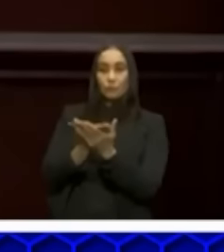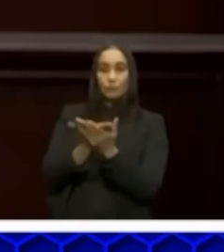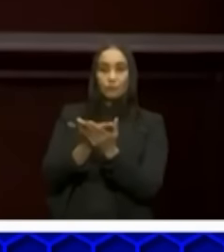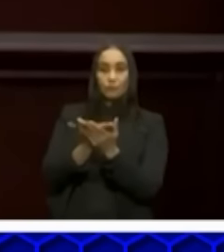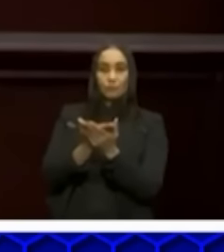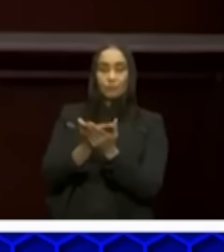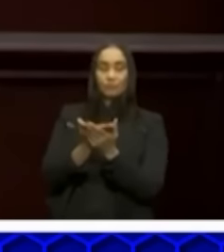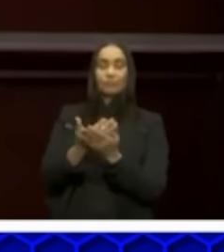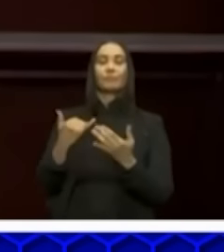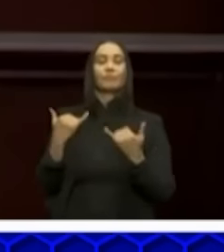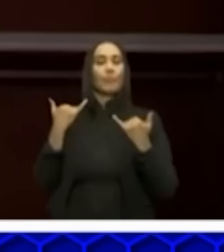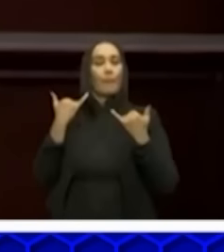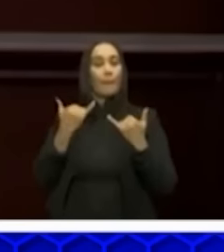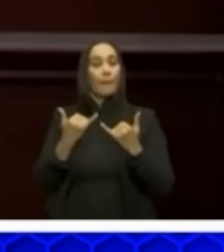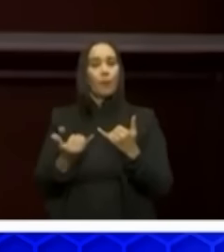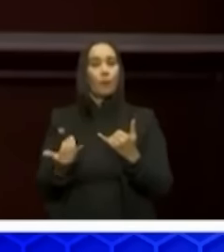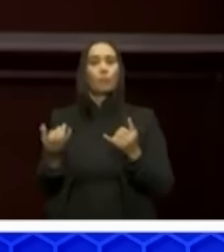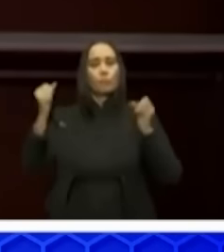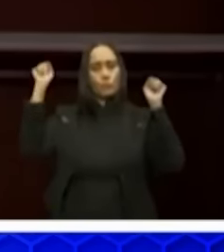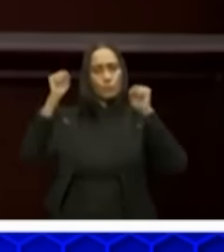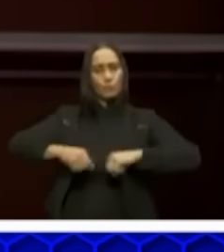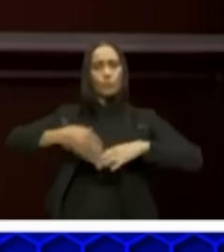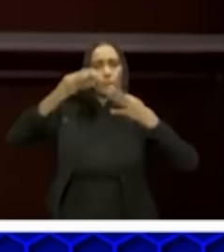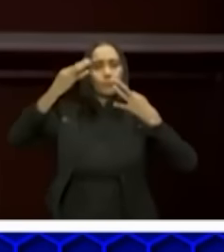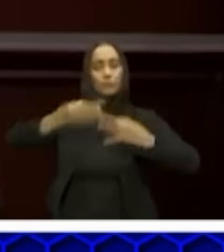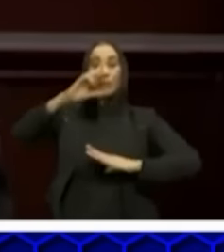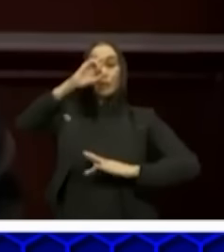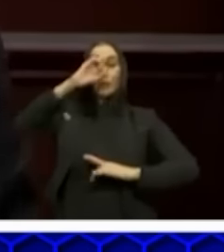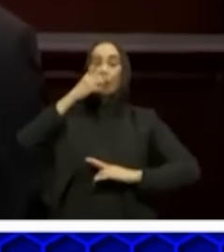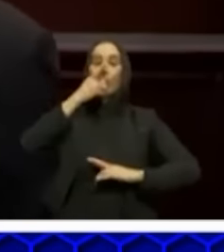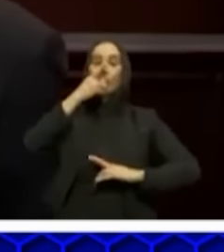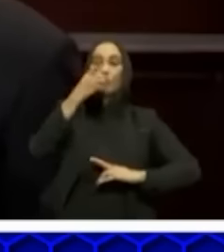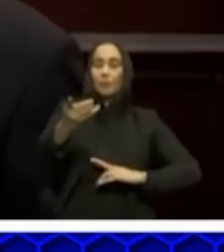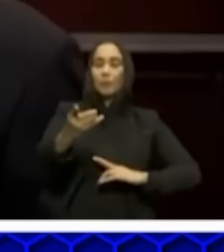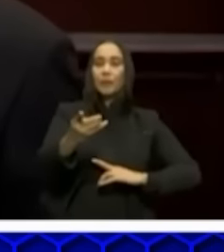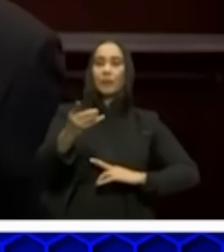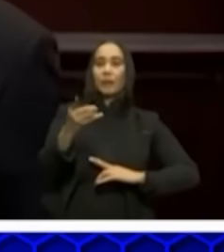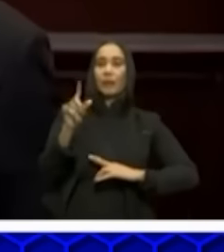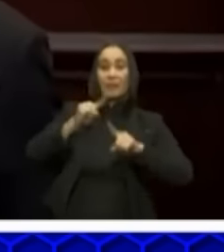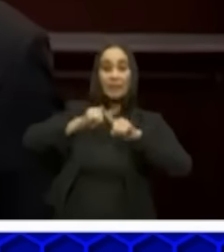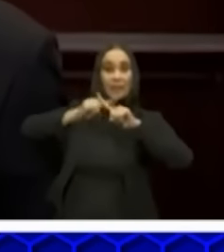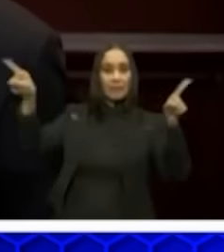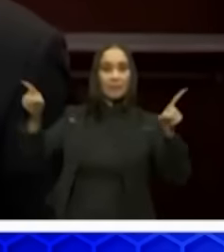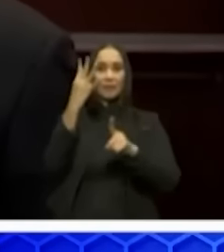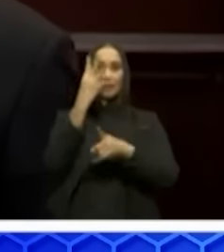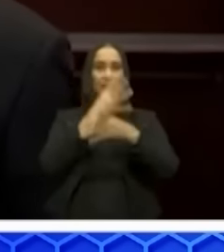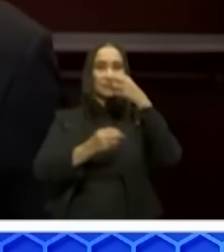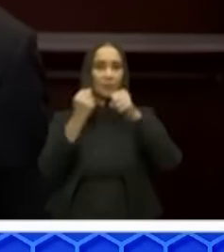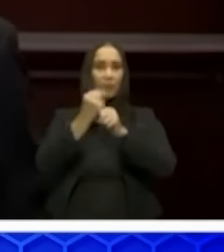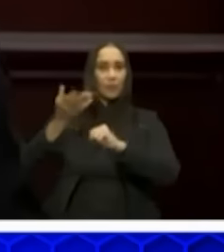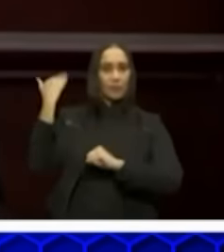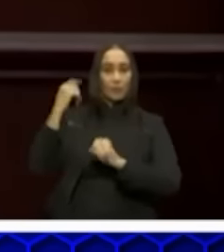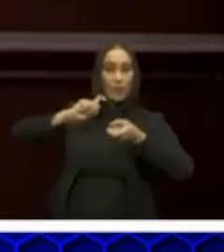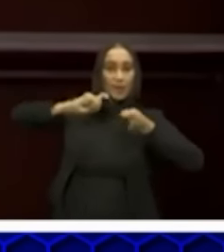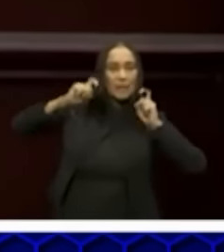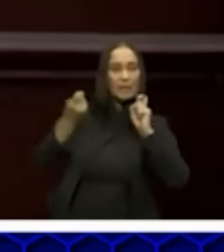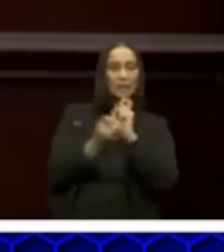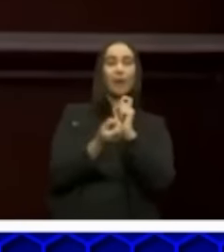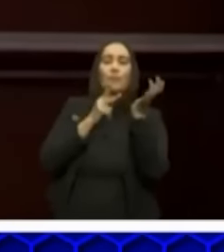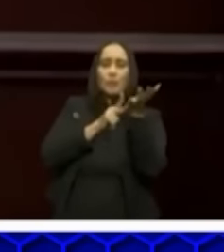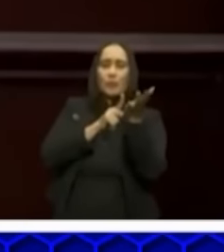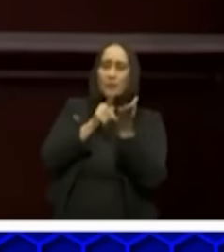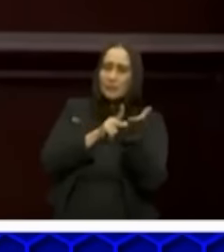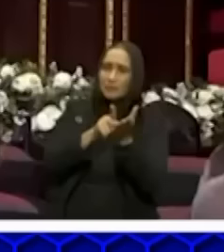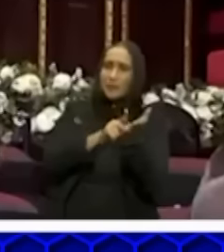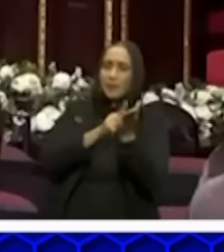construcción y remodelación de los puertos del país ha sido una obra titánica de este